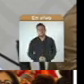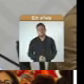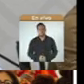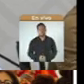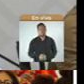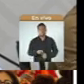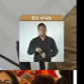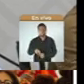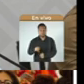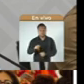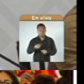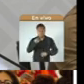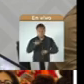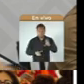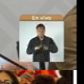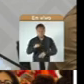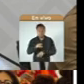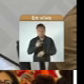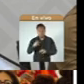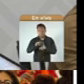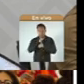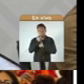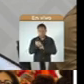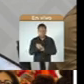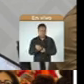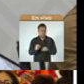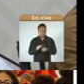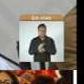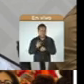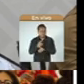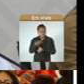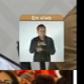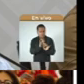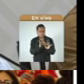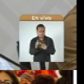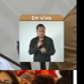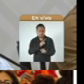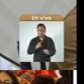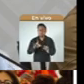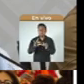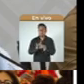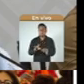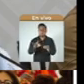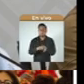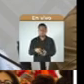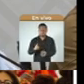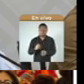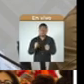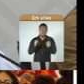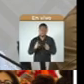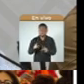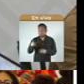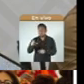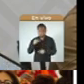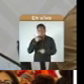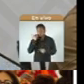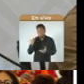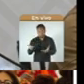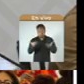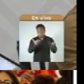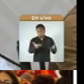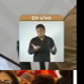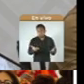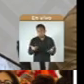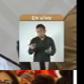Pero hay veces que también hay situaciones que se dan en un contexto que hay que explicar pero pues bueno si no quiere ir alguien